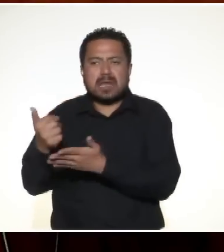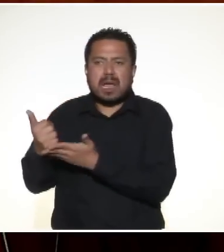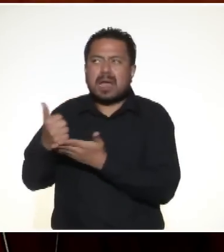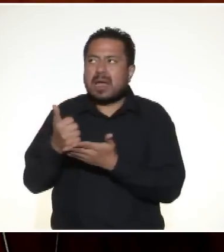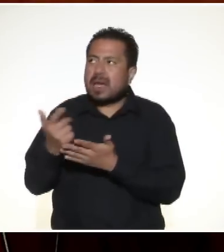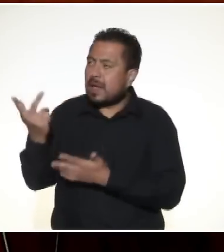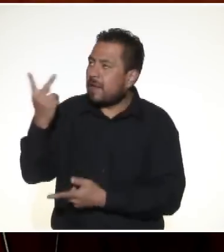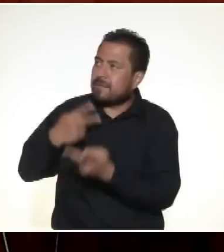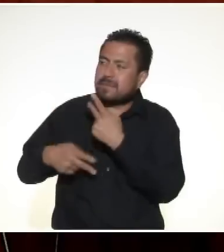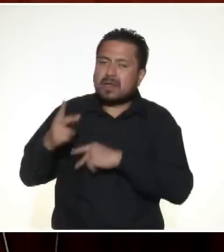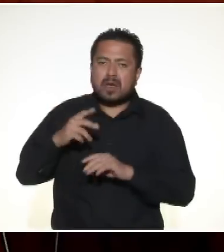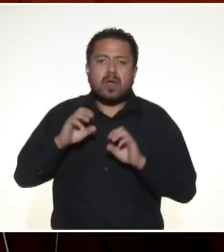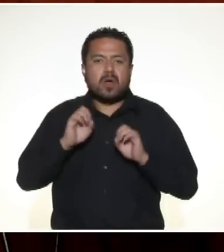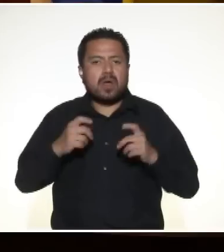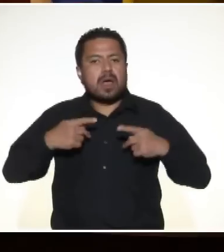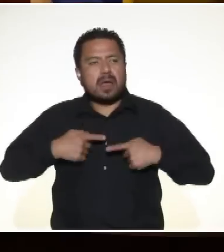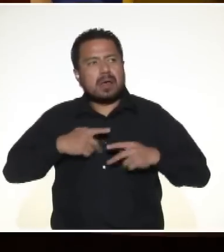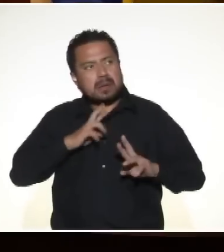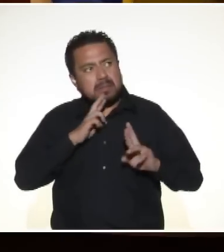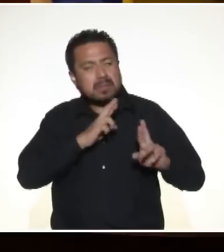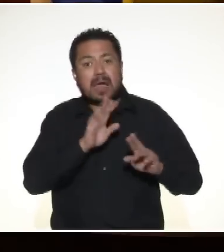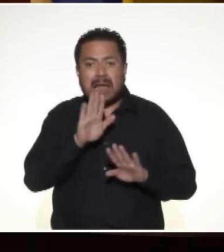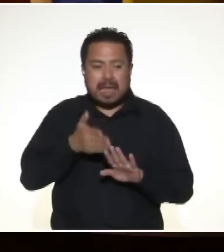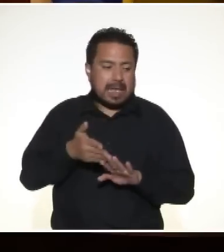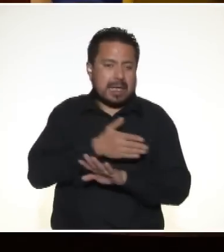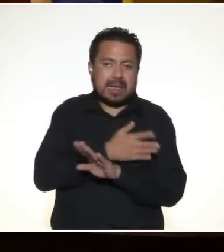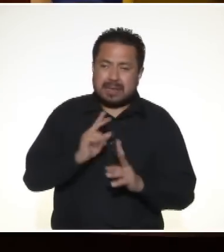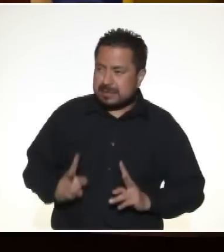ayuda o la víctima responda. Perfecto. Antes de